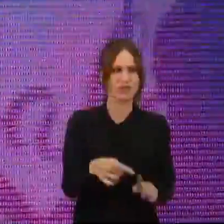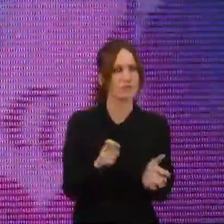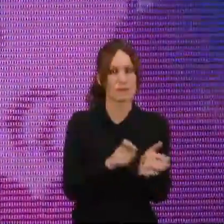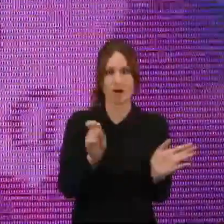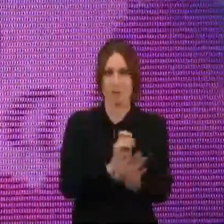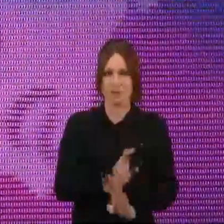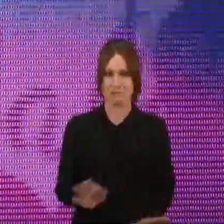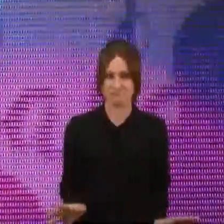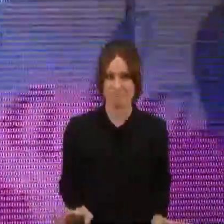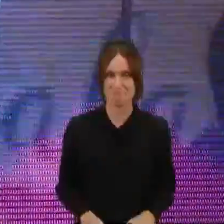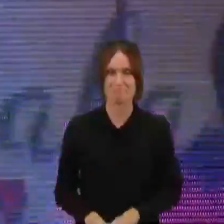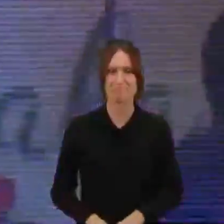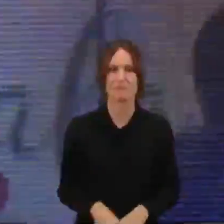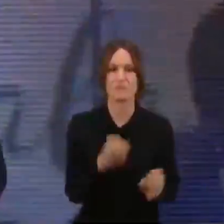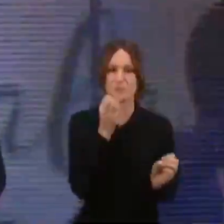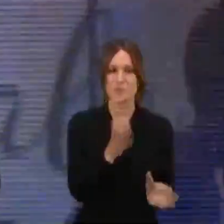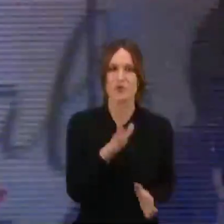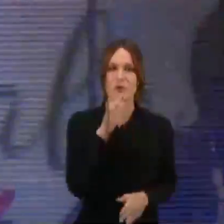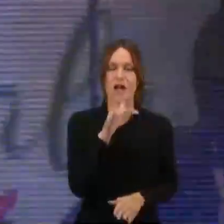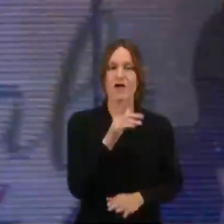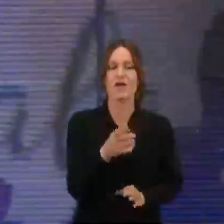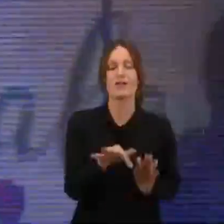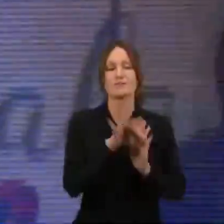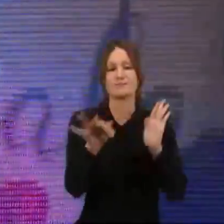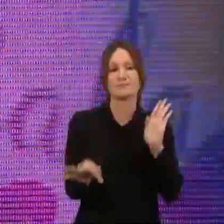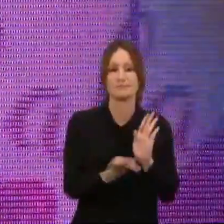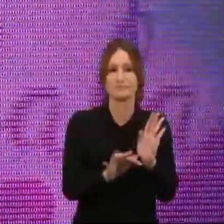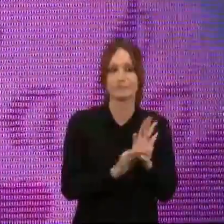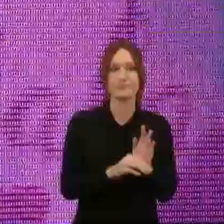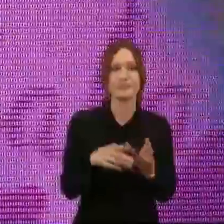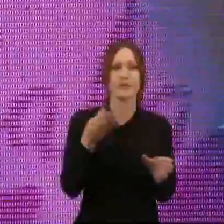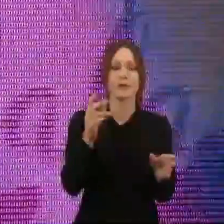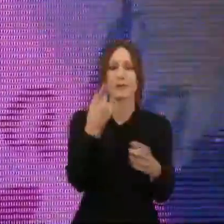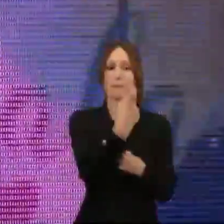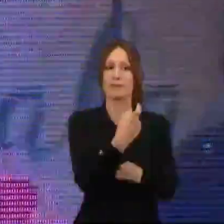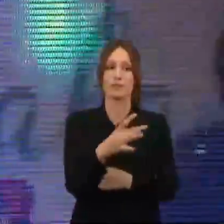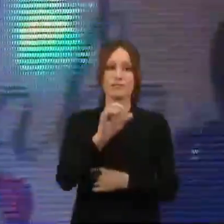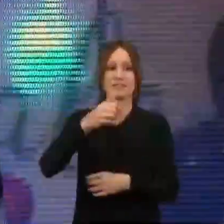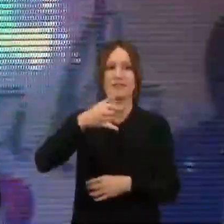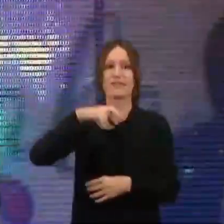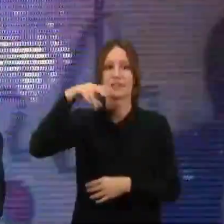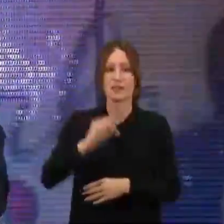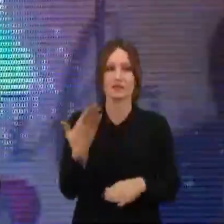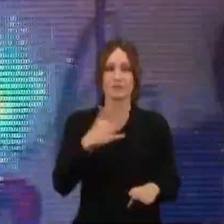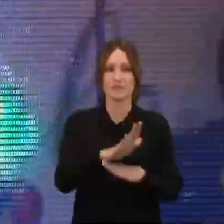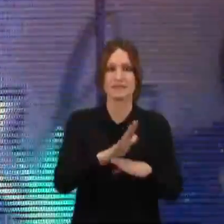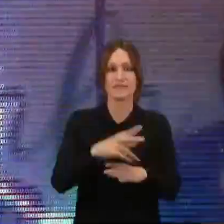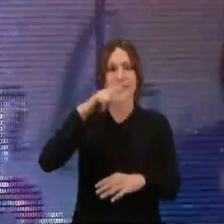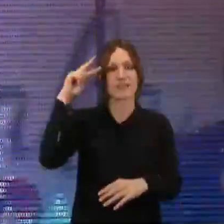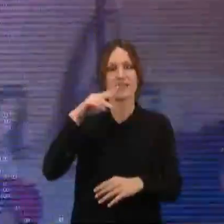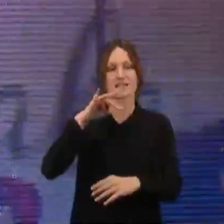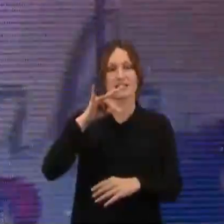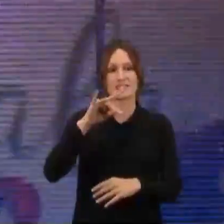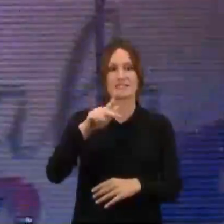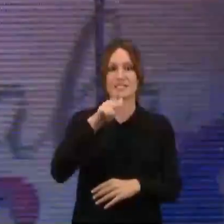rápido, ha sido muy rápido. Bueno, pues vamos con el siguiente. Perfumería Sabina presenta Drag